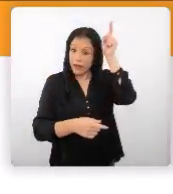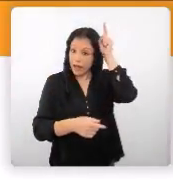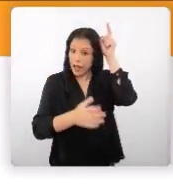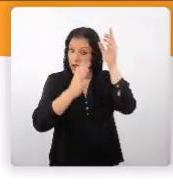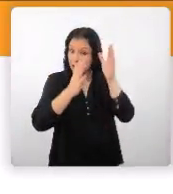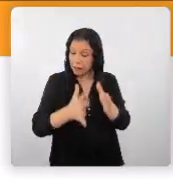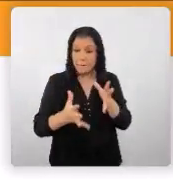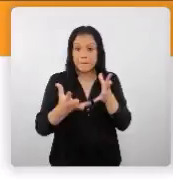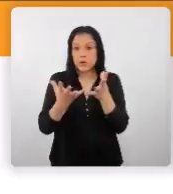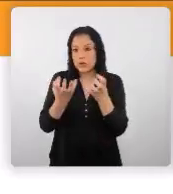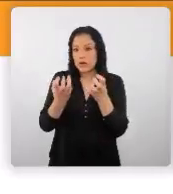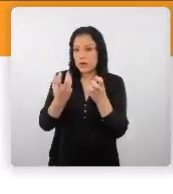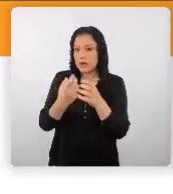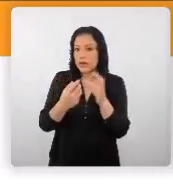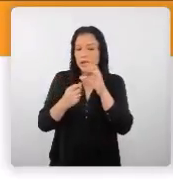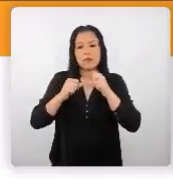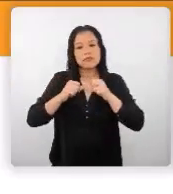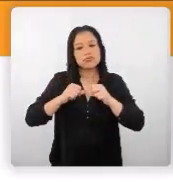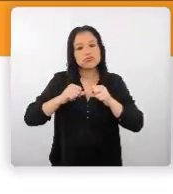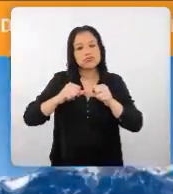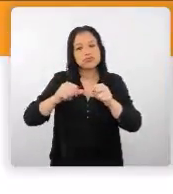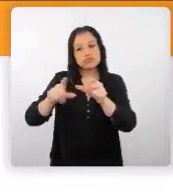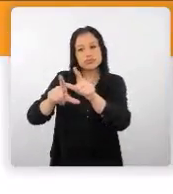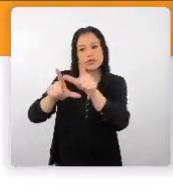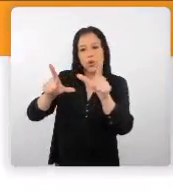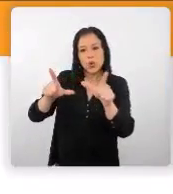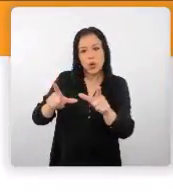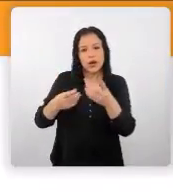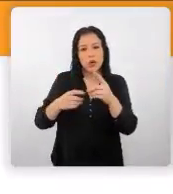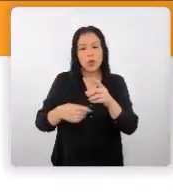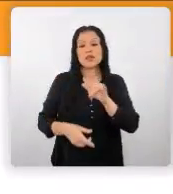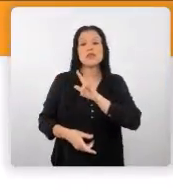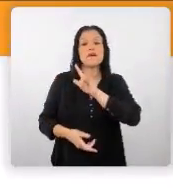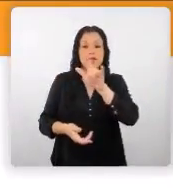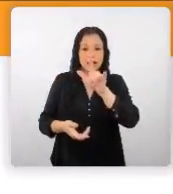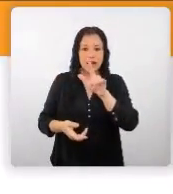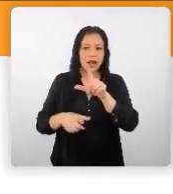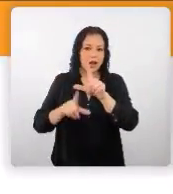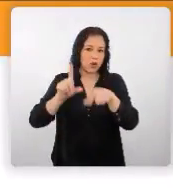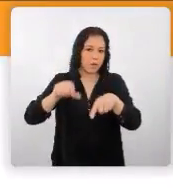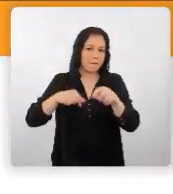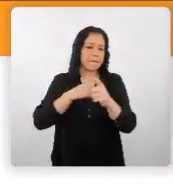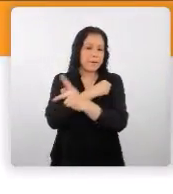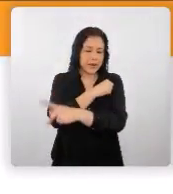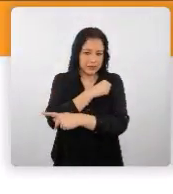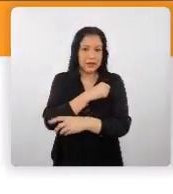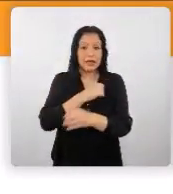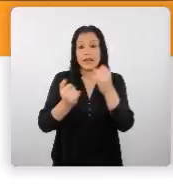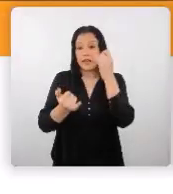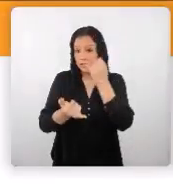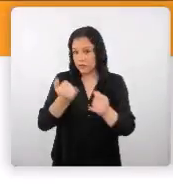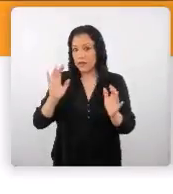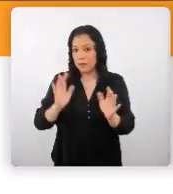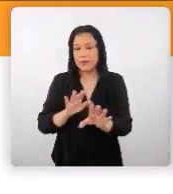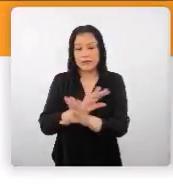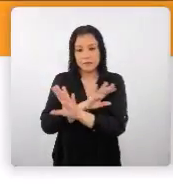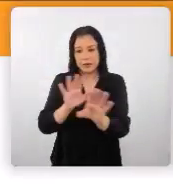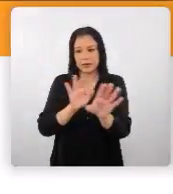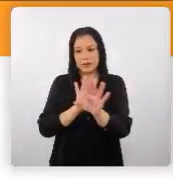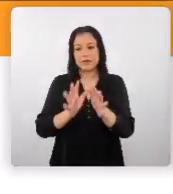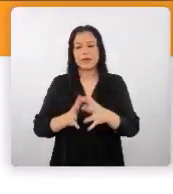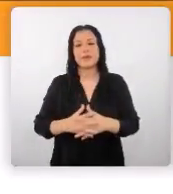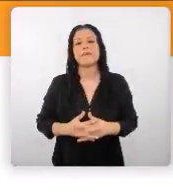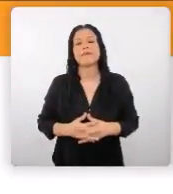buscar la sostenibilidad en sus viajes, ¿no? Y pues finalmente, ya para